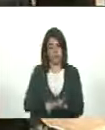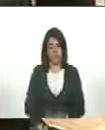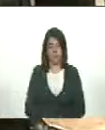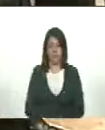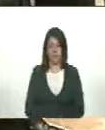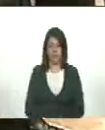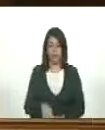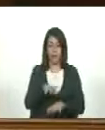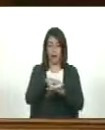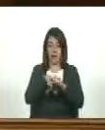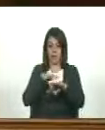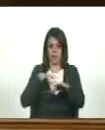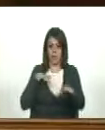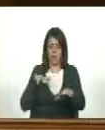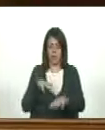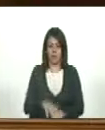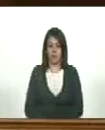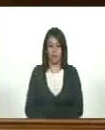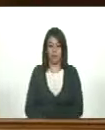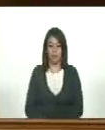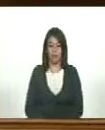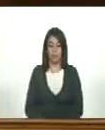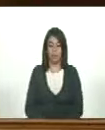aprobado por mayoría calificada.